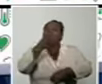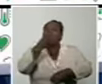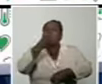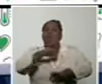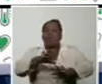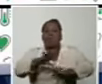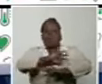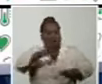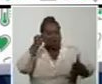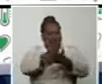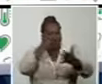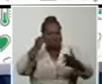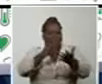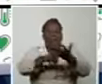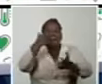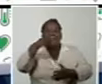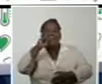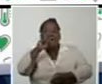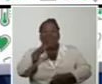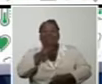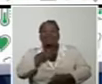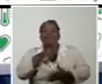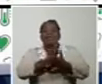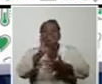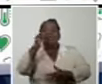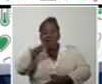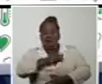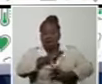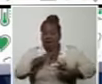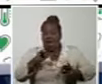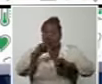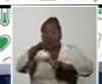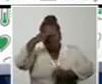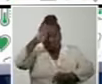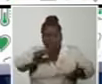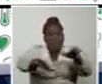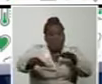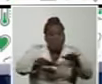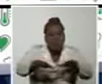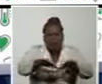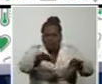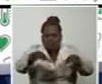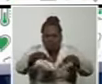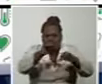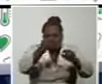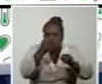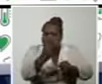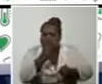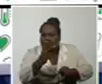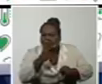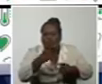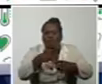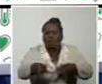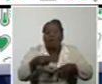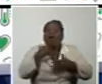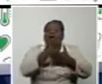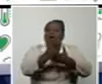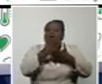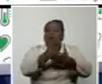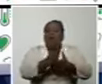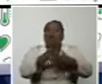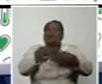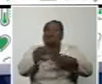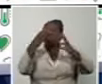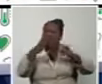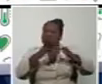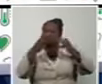una pandemia. Cuba, por supuesto, articuló toda una estrategia que ha permitido tener durante las últimas jornadas resultados favorables. En la jornada